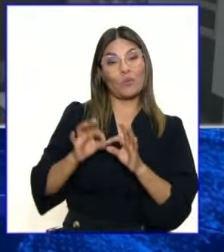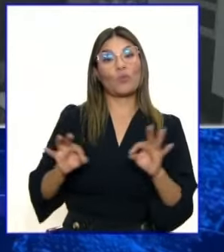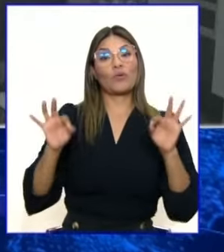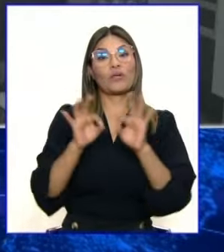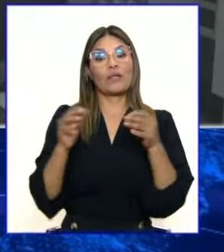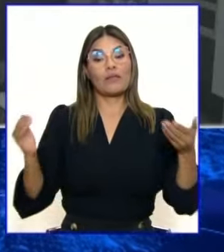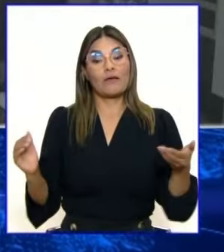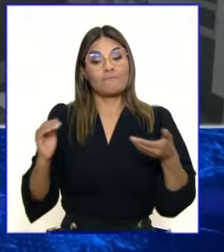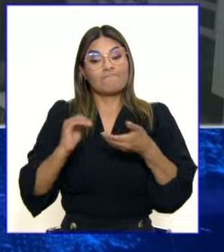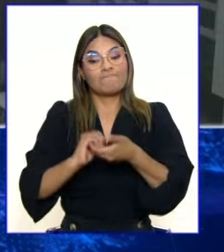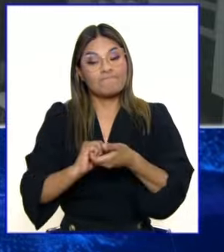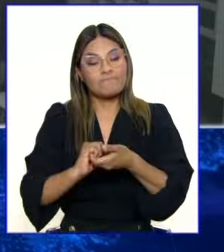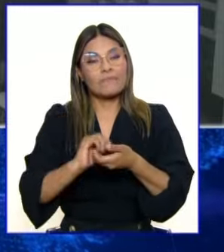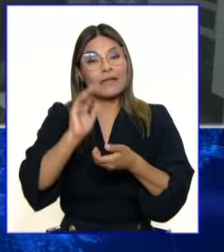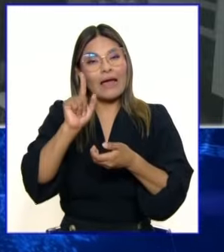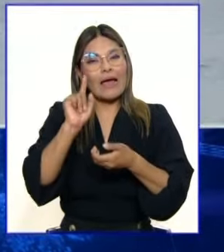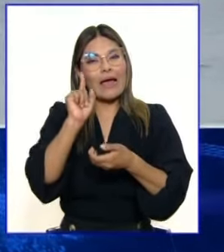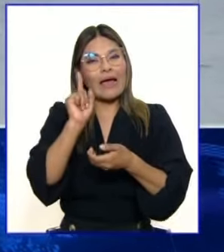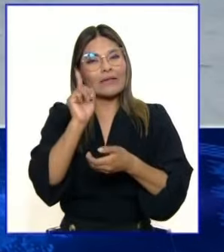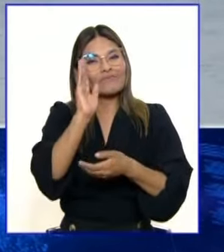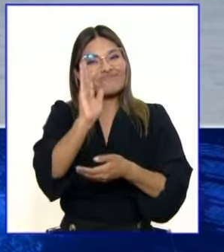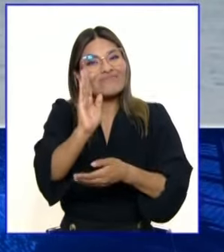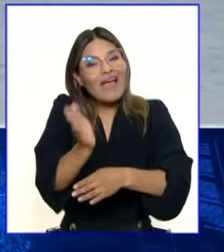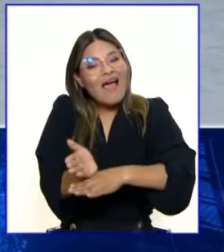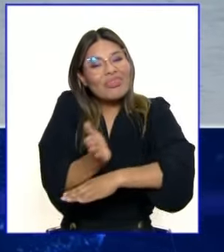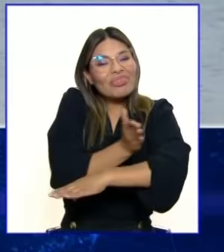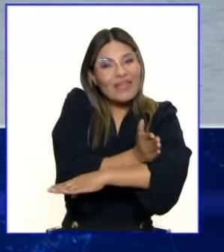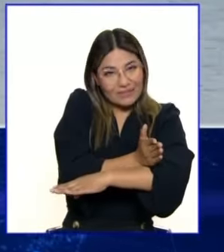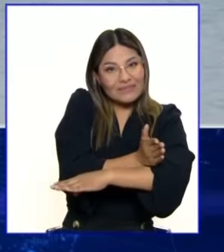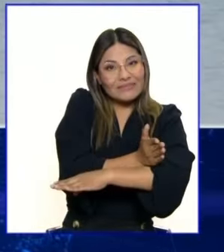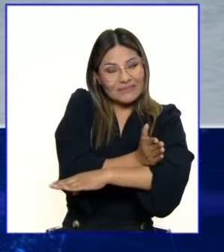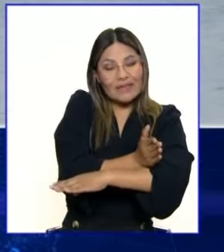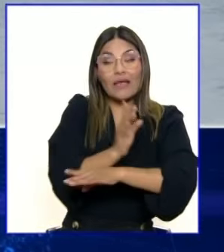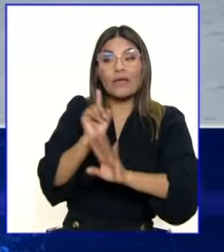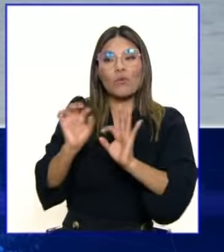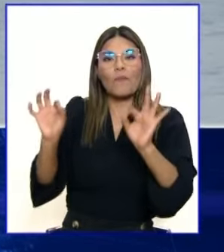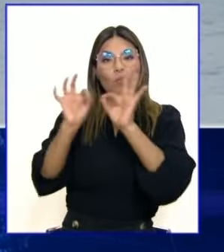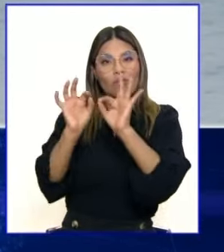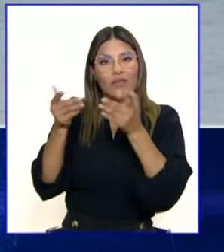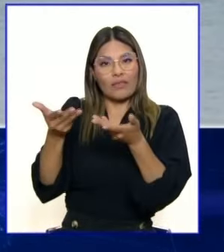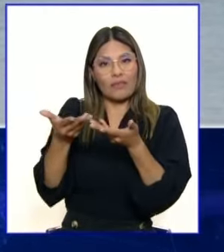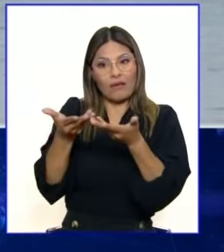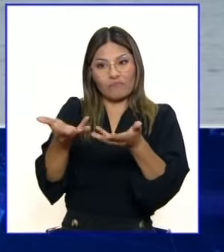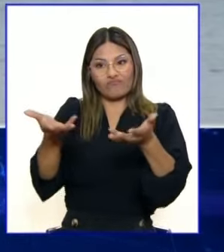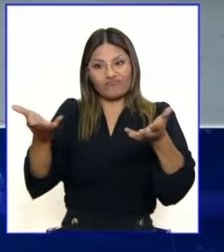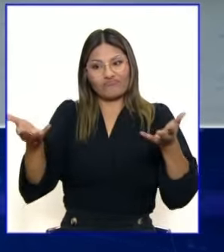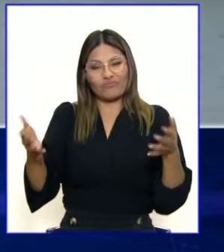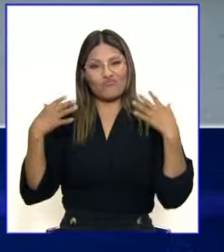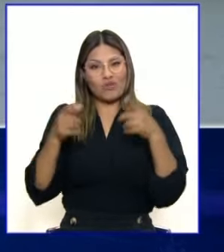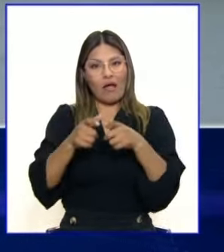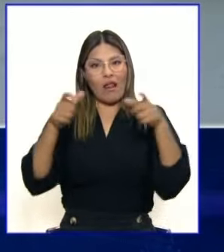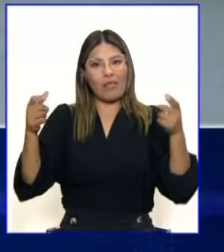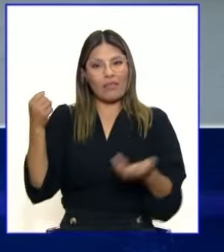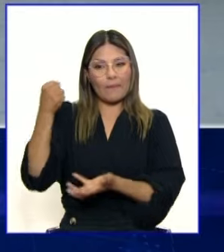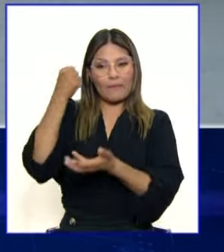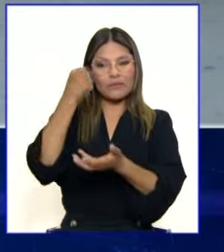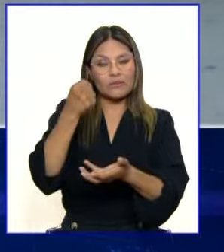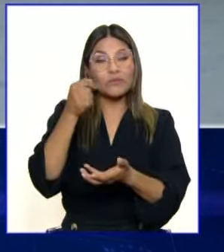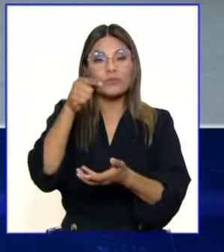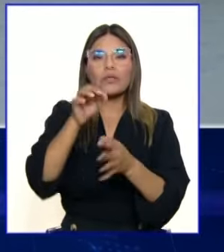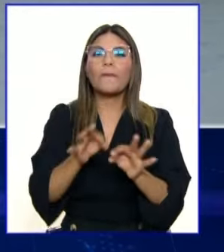una relación de negocios, en primer lugar, si estamos hablando de esta materia, es muy importante que